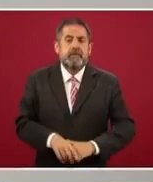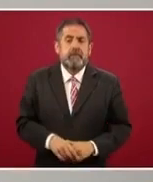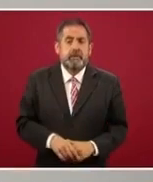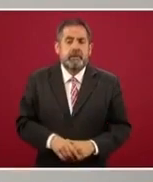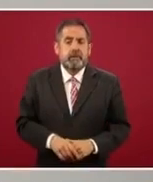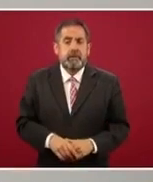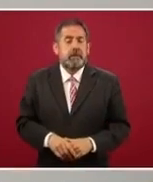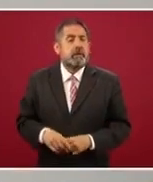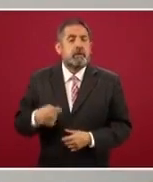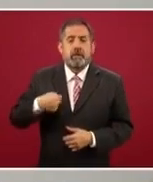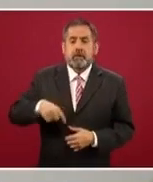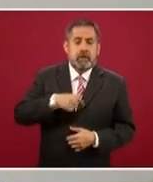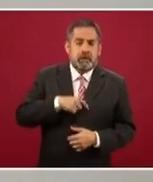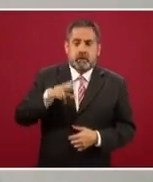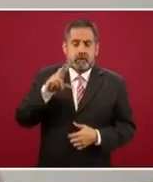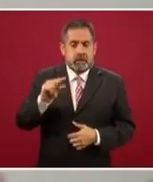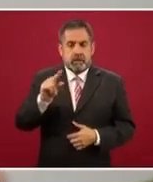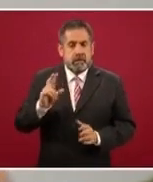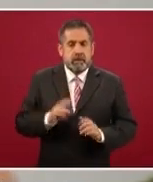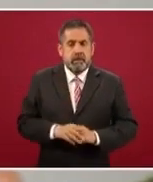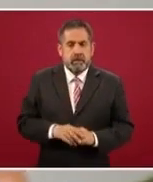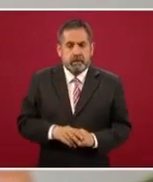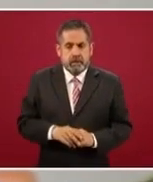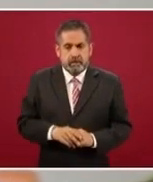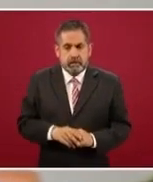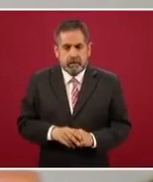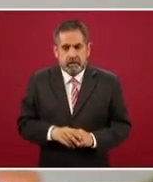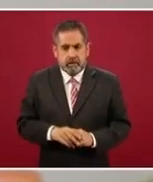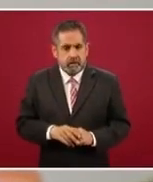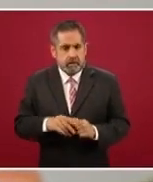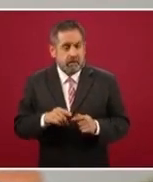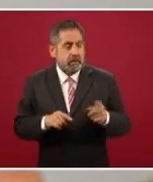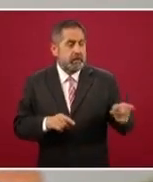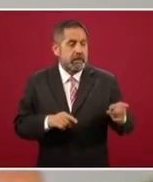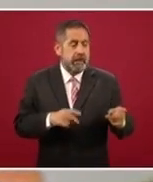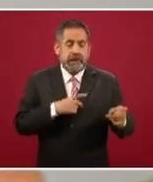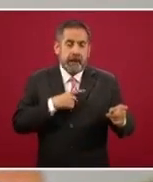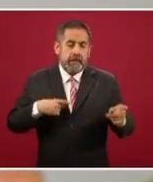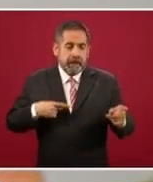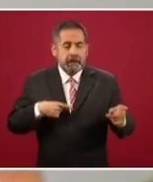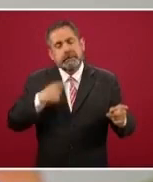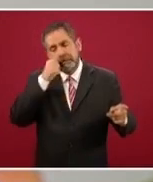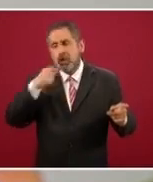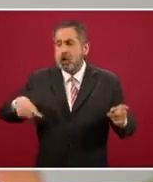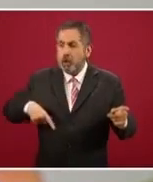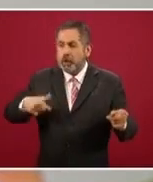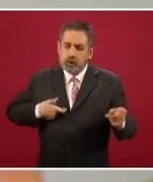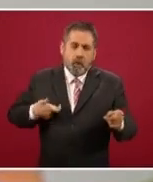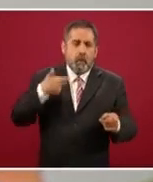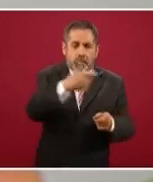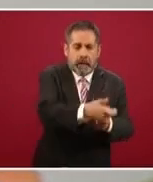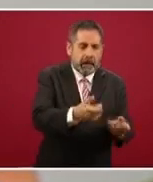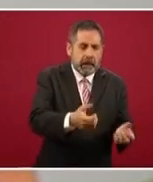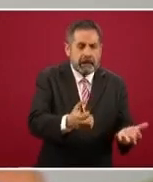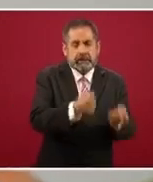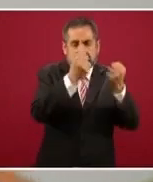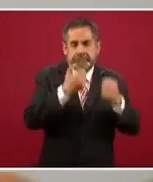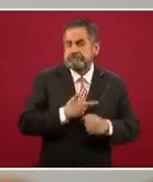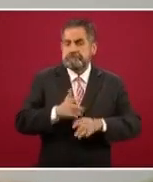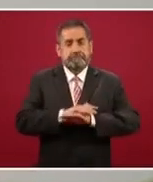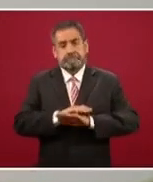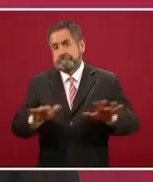Nosotros no vamos a rescatar a empresas quebradas, no